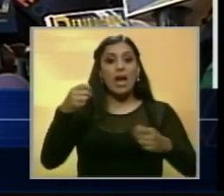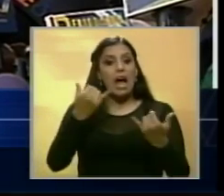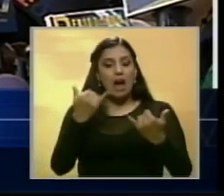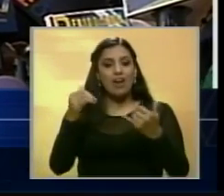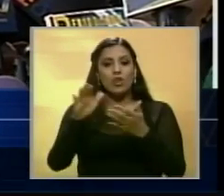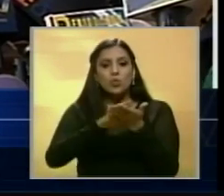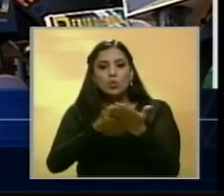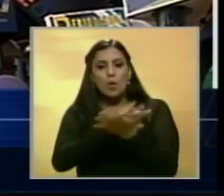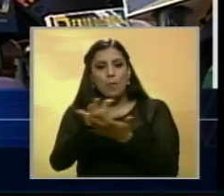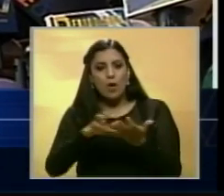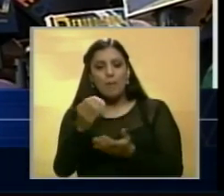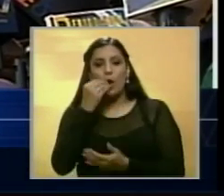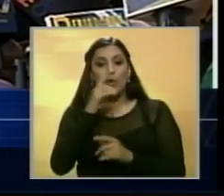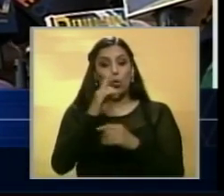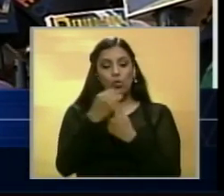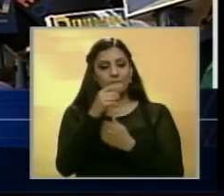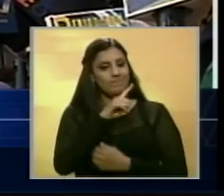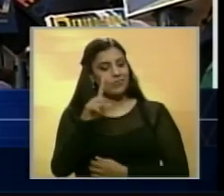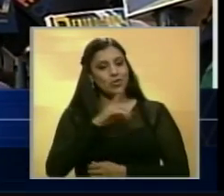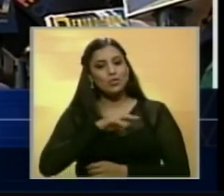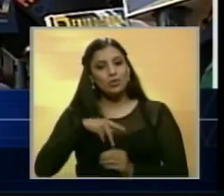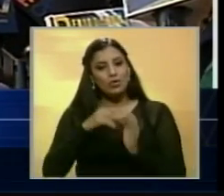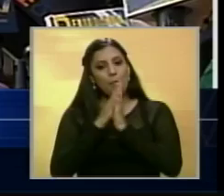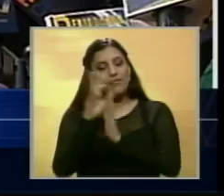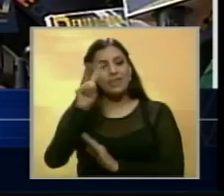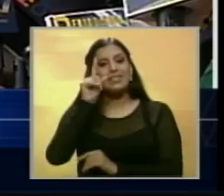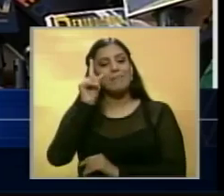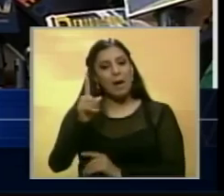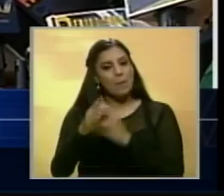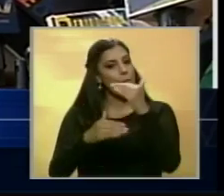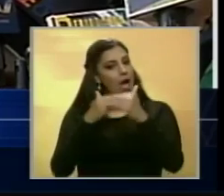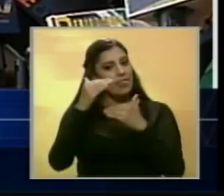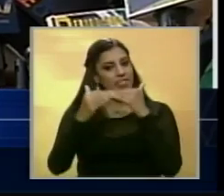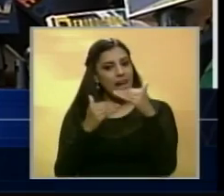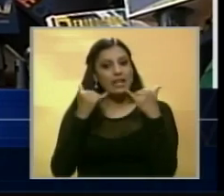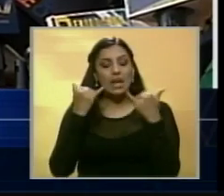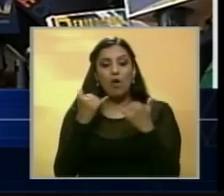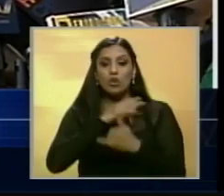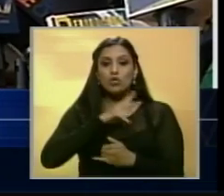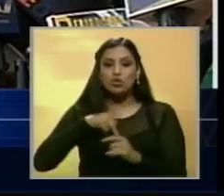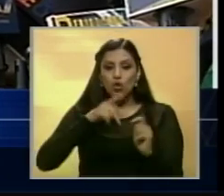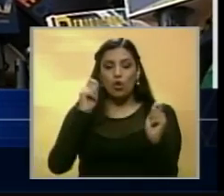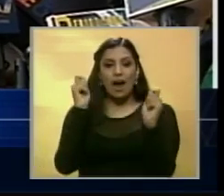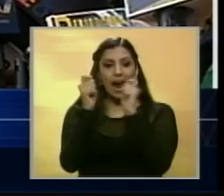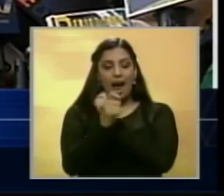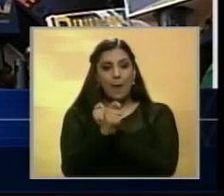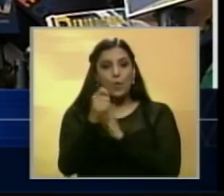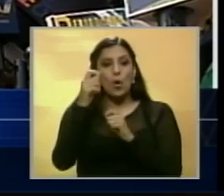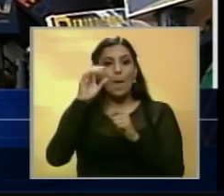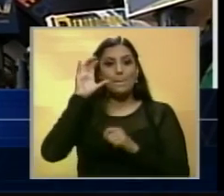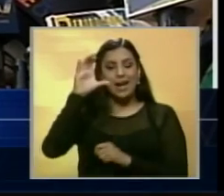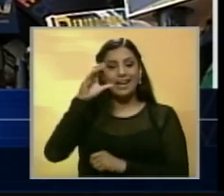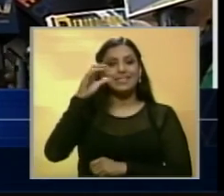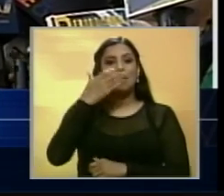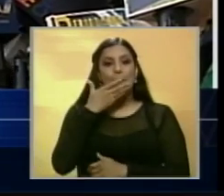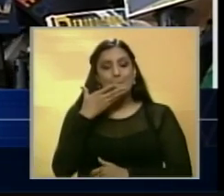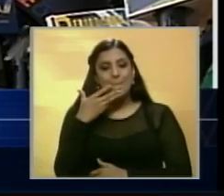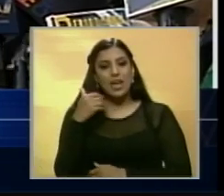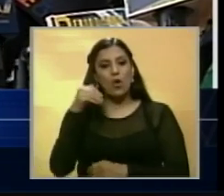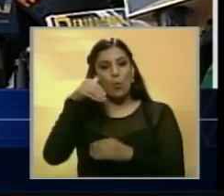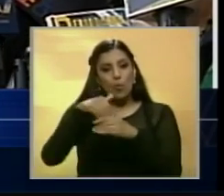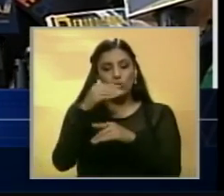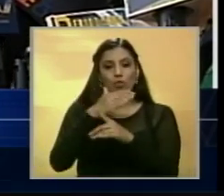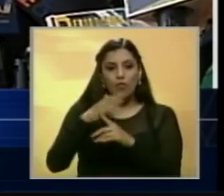problema del hambre y las medicinas, le pedimos a Venezuela que sigamos adelante, porque vamos a cambiar el país con el referéndum revocatorio